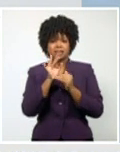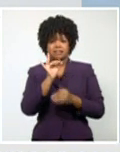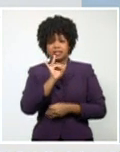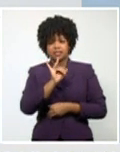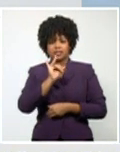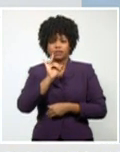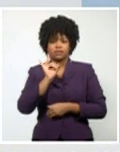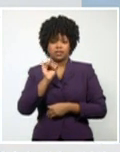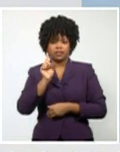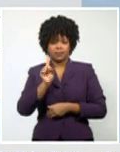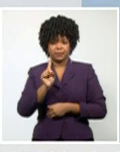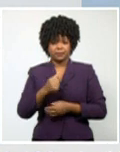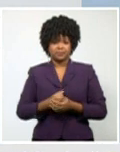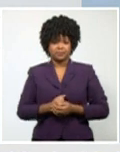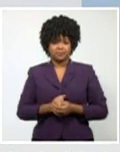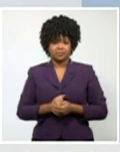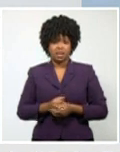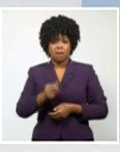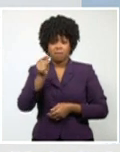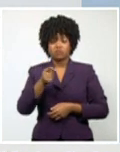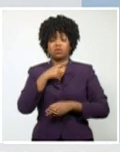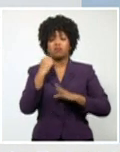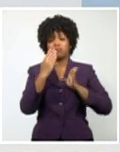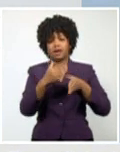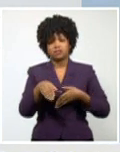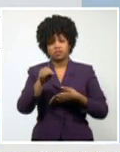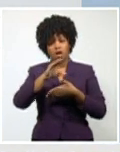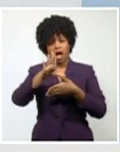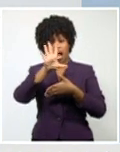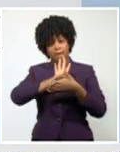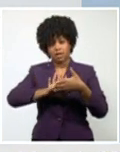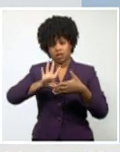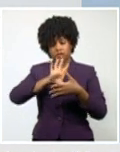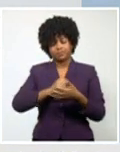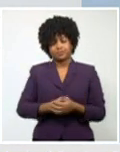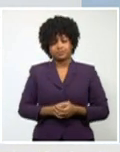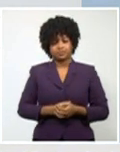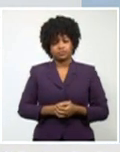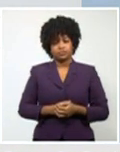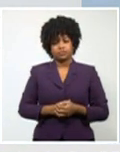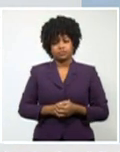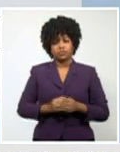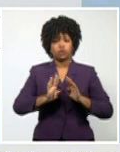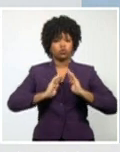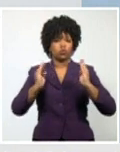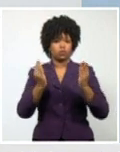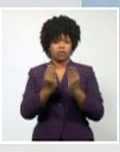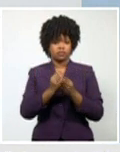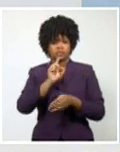1.771 casos fallecidos en la región de las Américas, para un total de